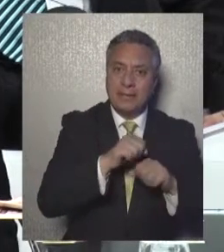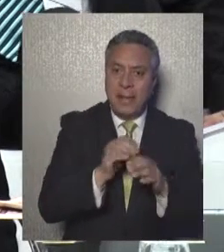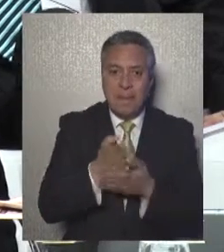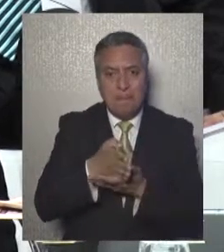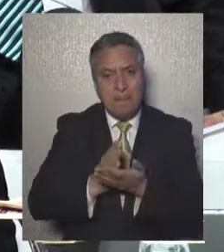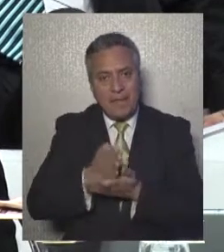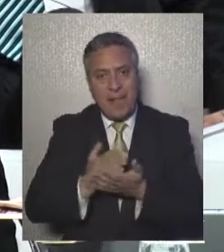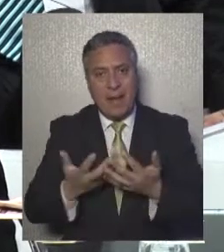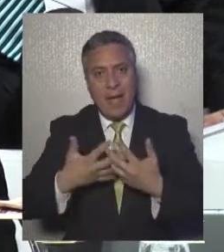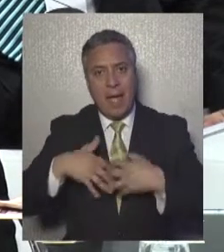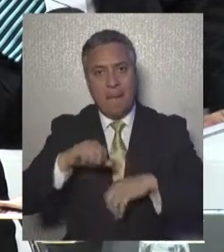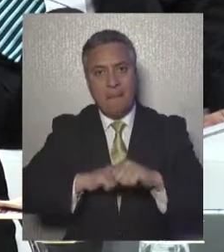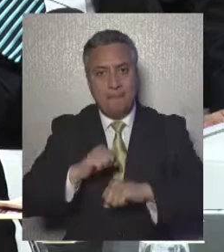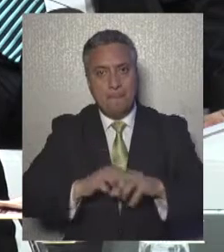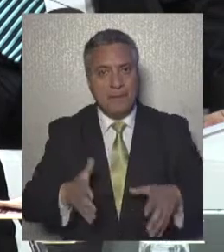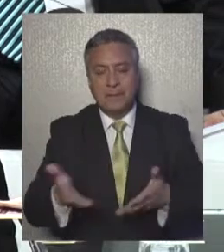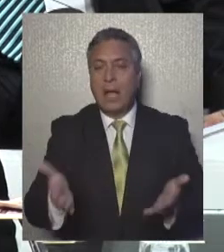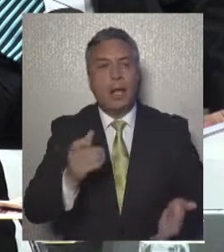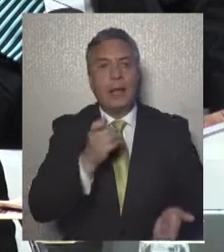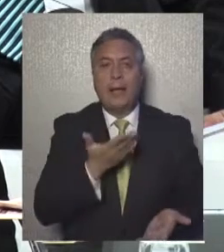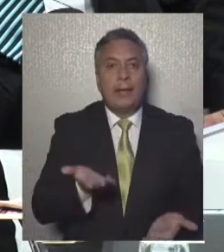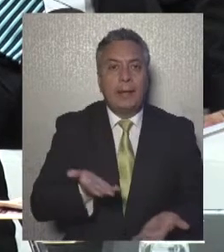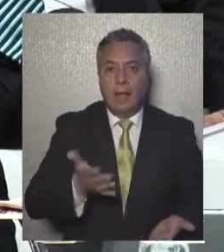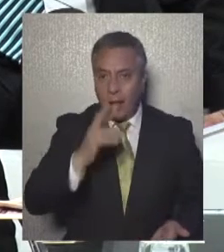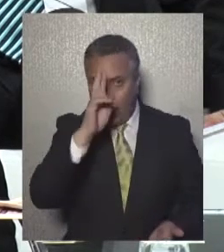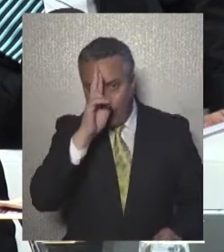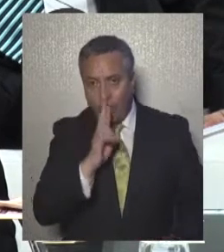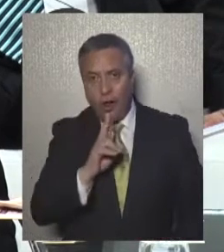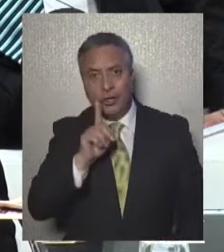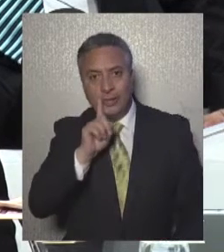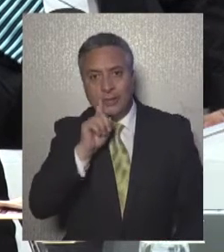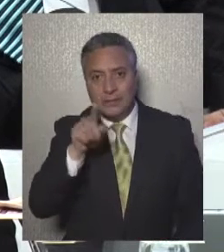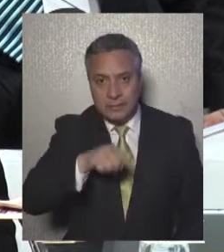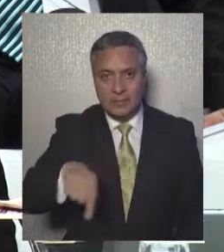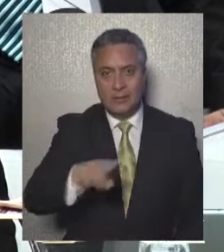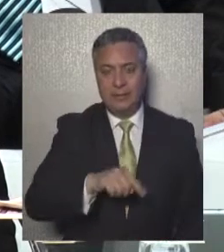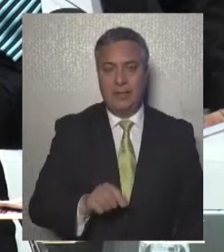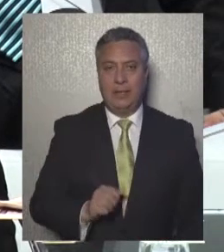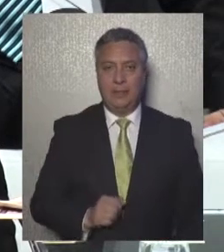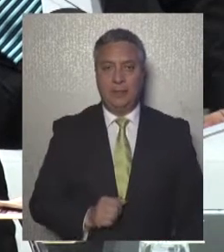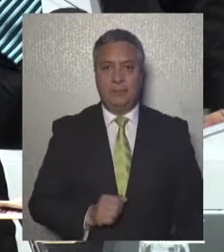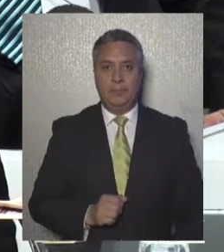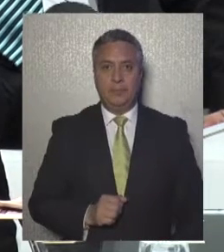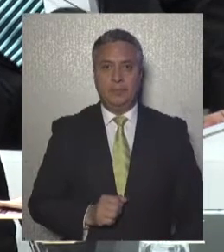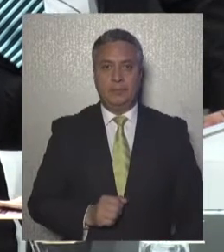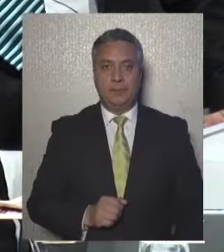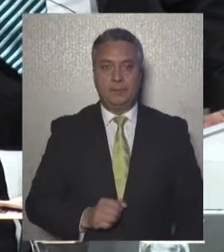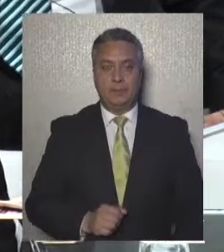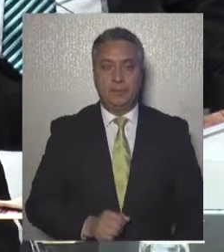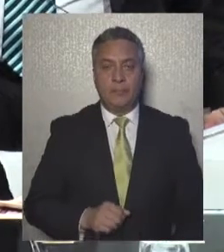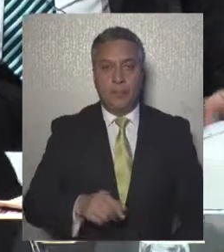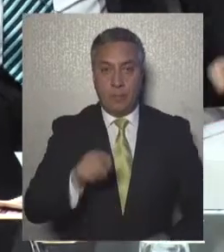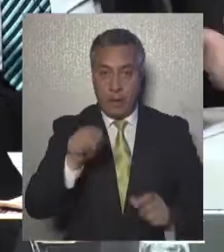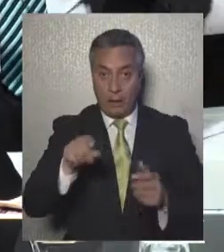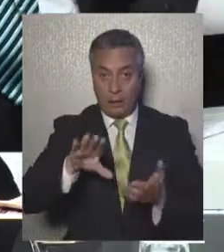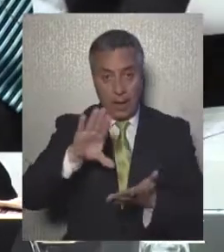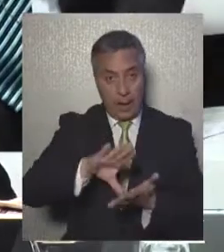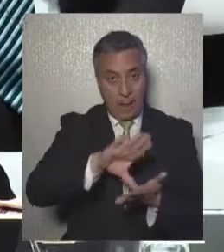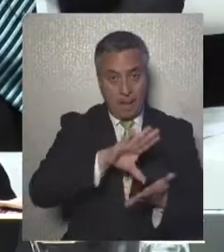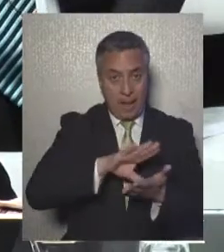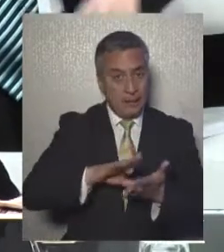emprendimiento. ¿Qué rol les cabe en este desafío futuro de aumentar la productividad y la competitividad del país? En los países